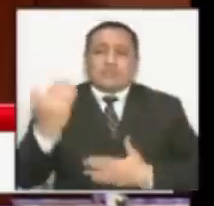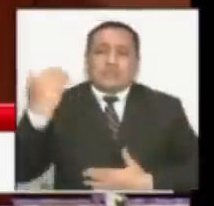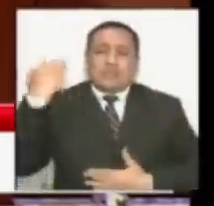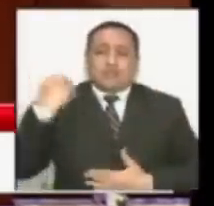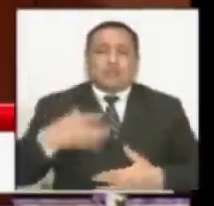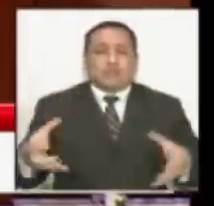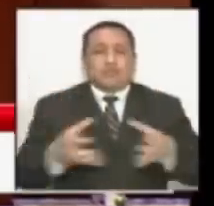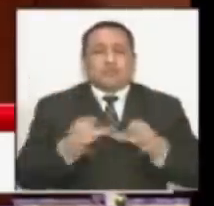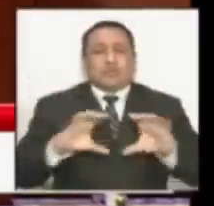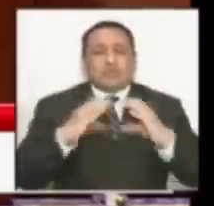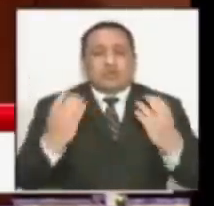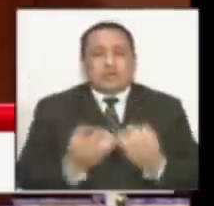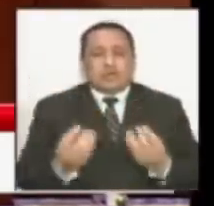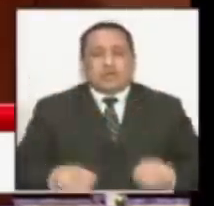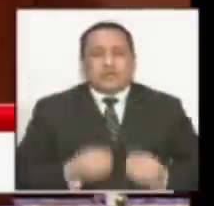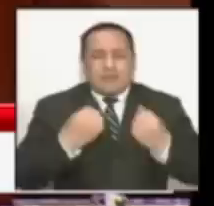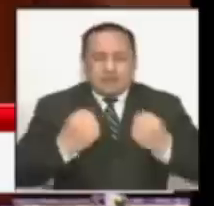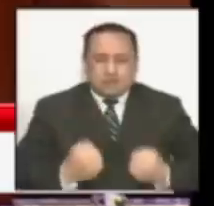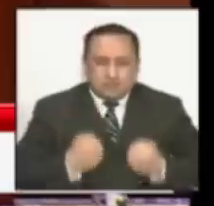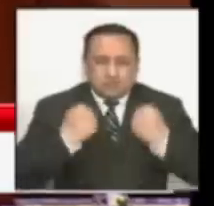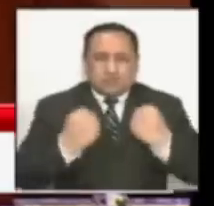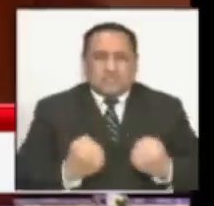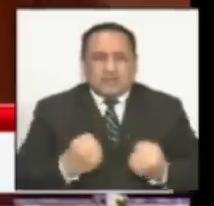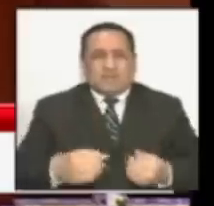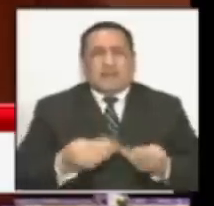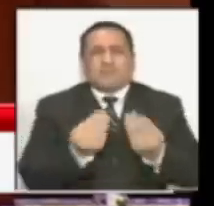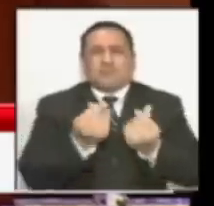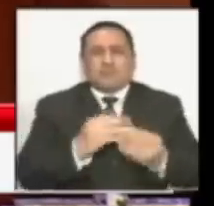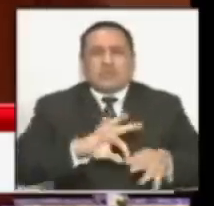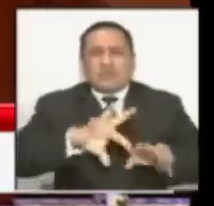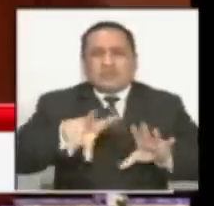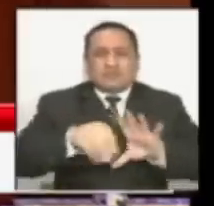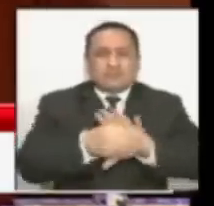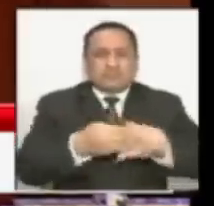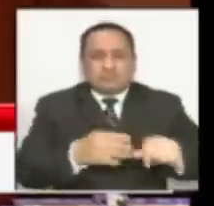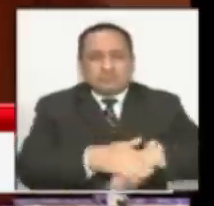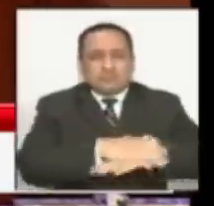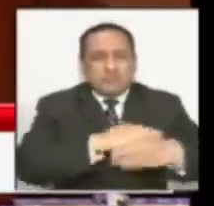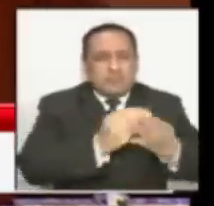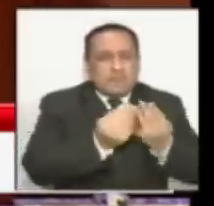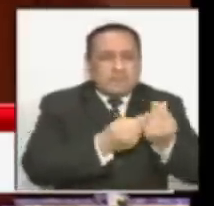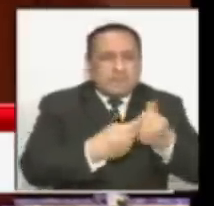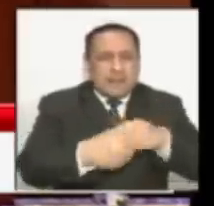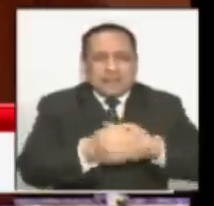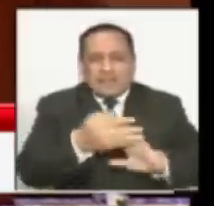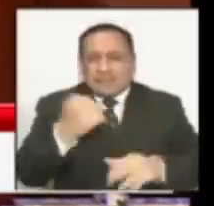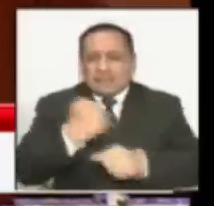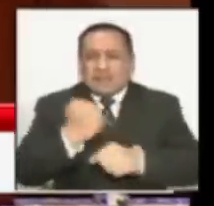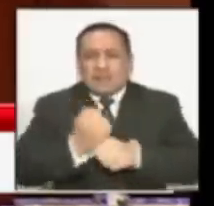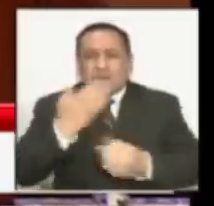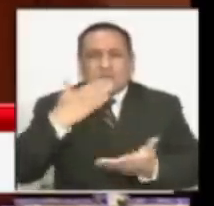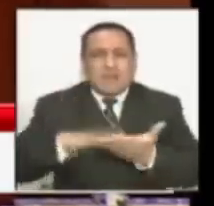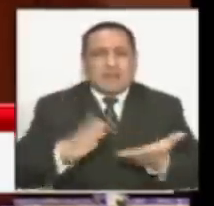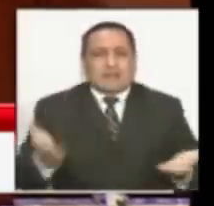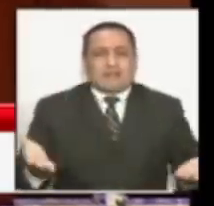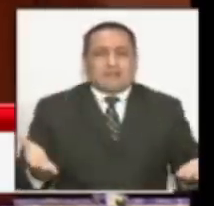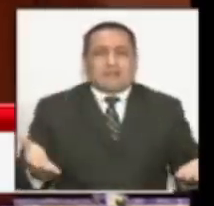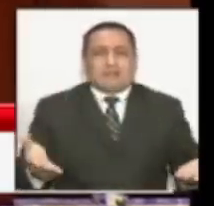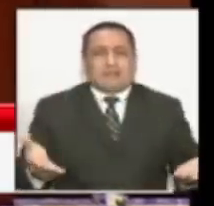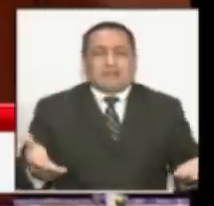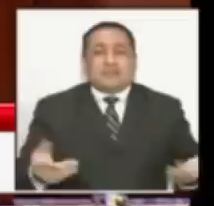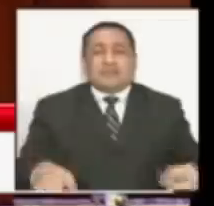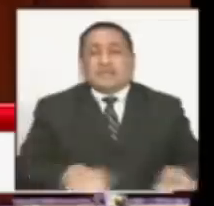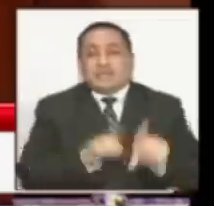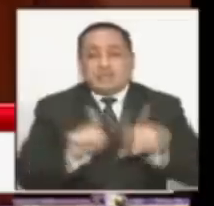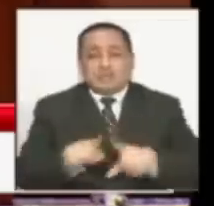colegas de bancada, para luchar contra el lavado de dinero proveniente de actividades ilícitas.